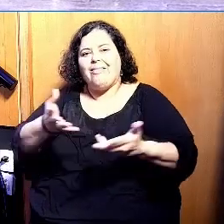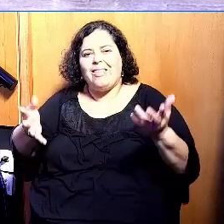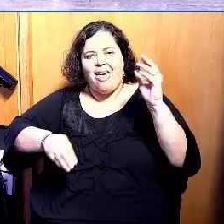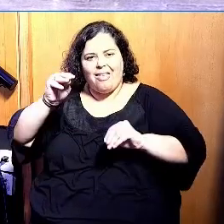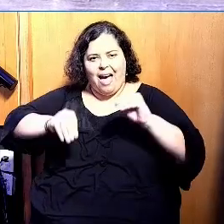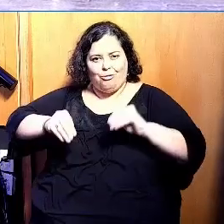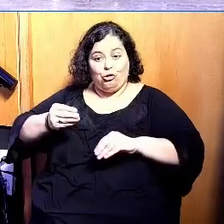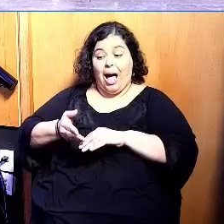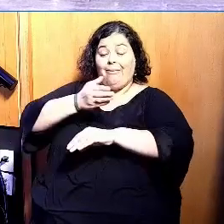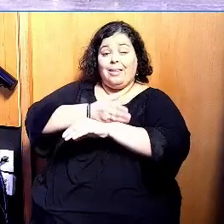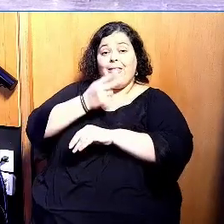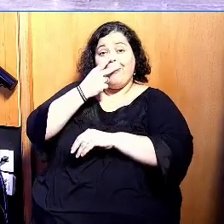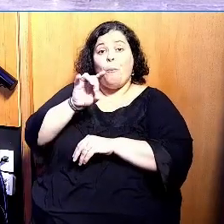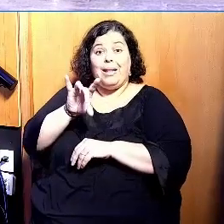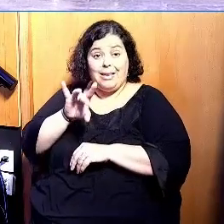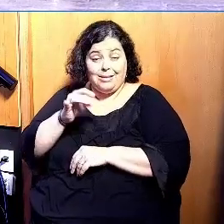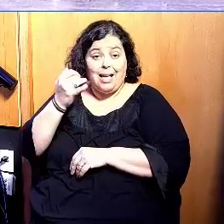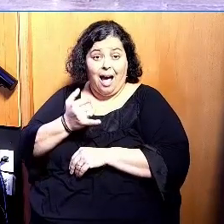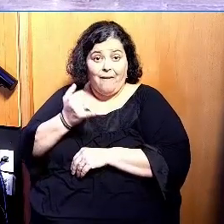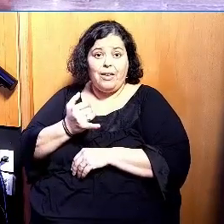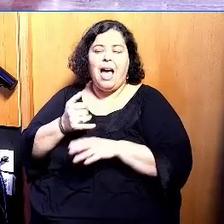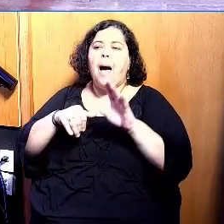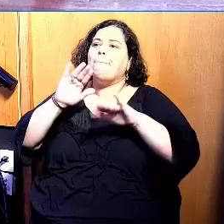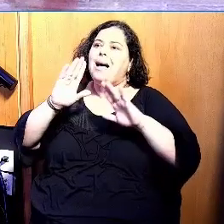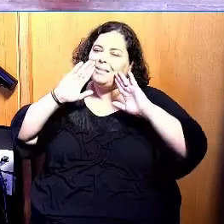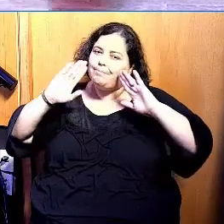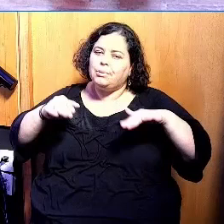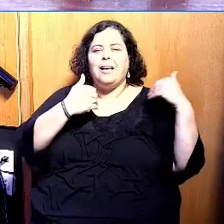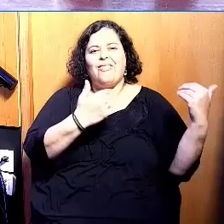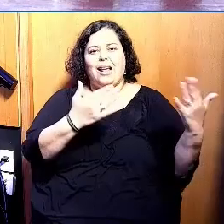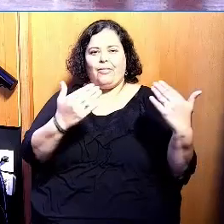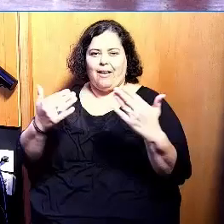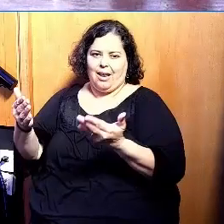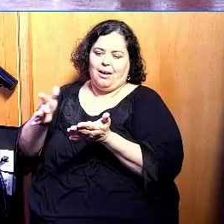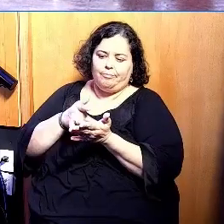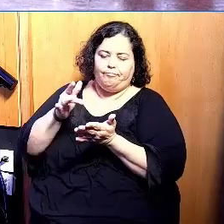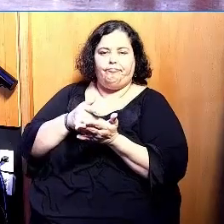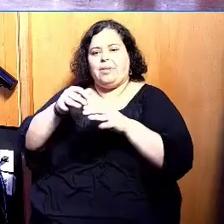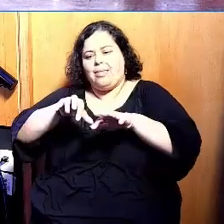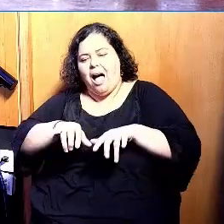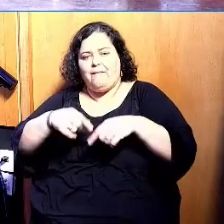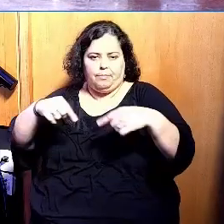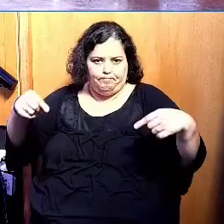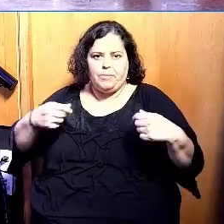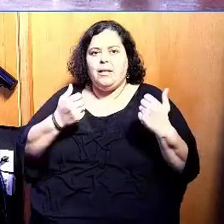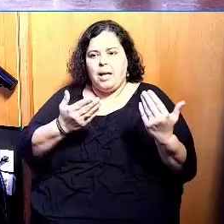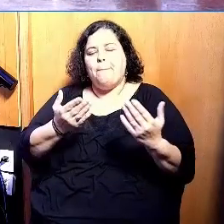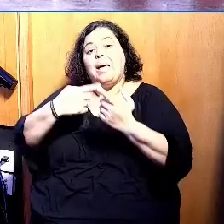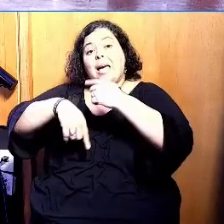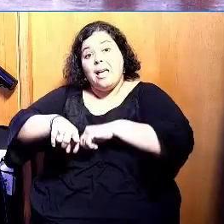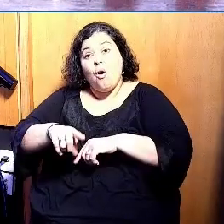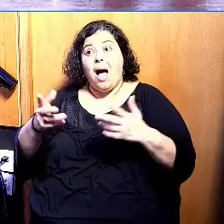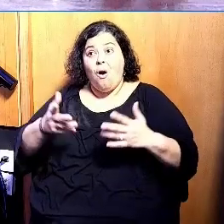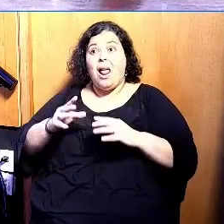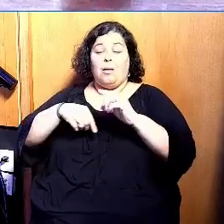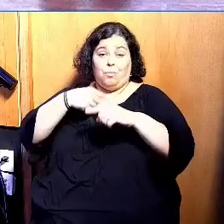2015 estábamos focalizados fuertemente en la entrega de dispositivos, entonces manejábamos un CRM en el cual gestionábamos el dato de nuestros beneficiarios y